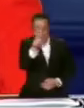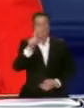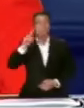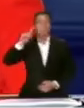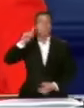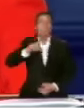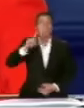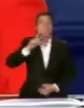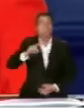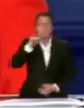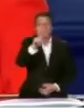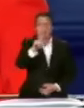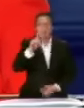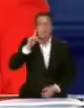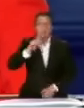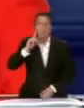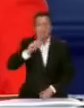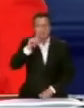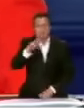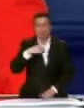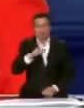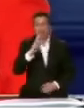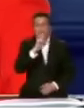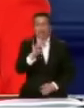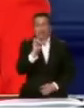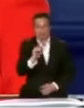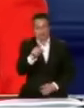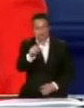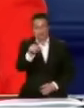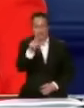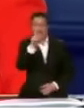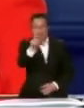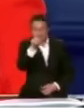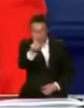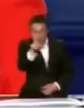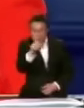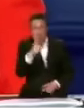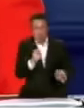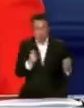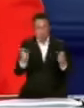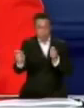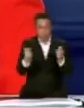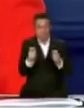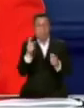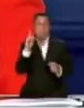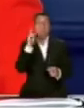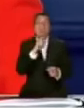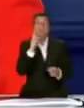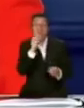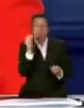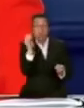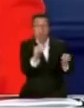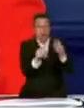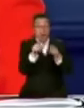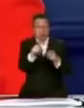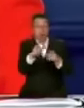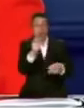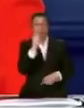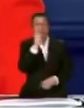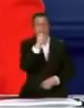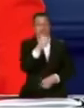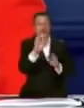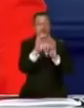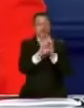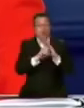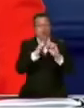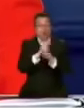mentira pero una me base muy importante. Preguntas. Se las voy a contestar. Gracias. Pero usted, como articulador de una mentira, porque ¿cuál? Usted llevó adelante una acusación